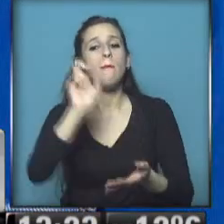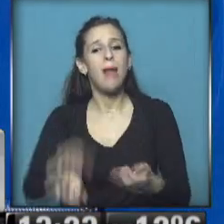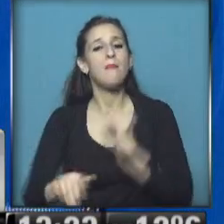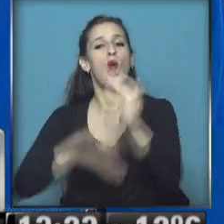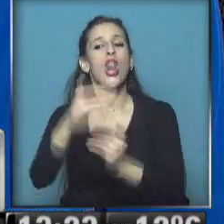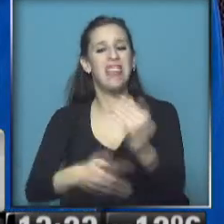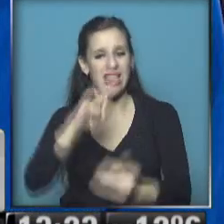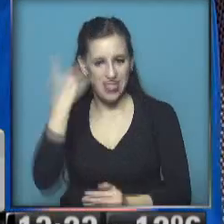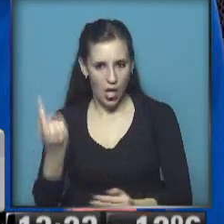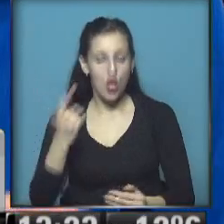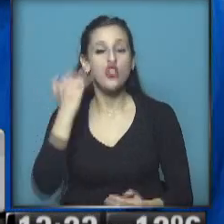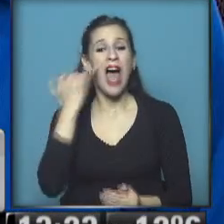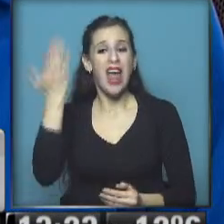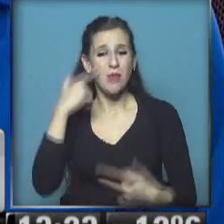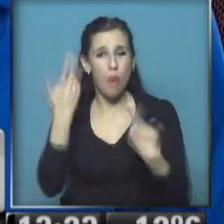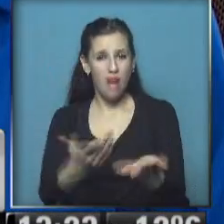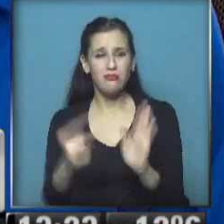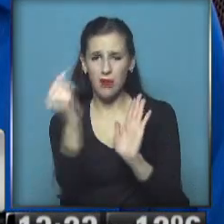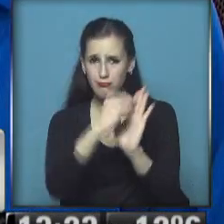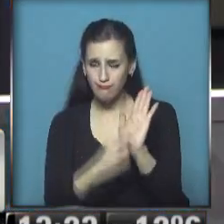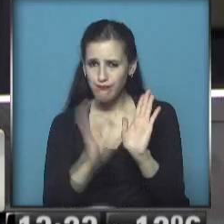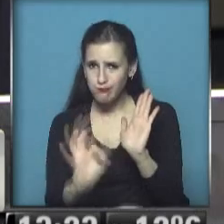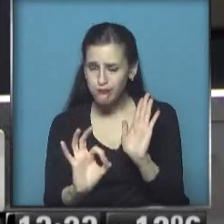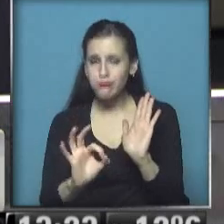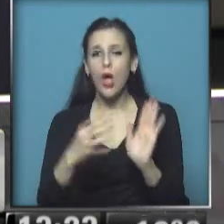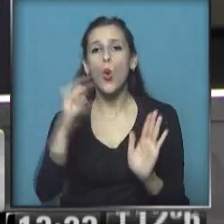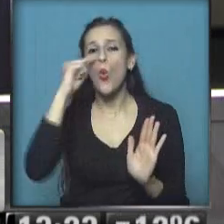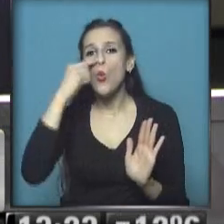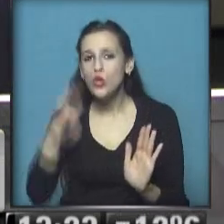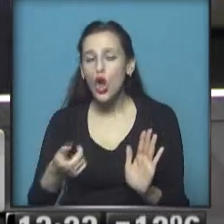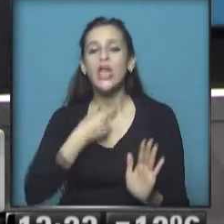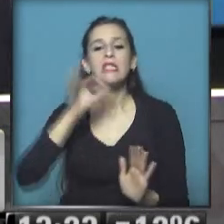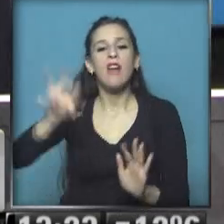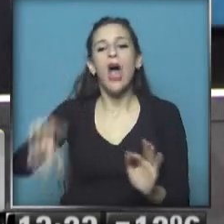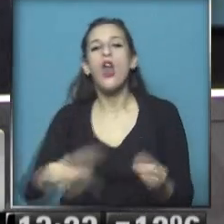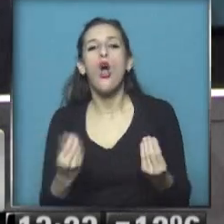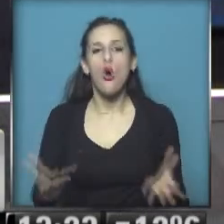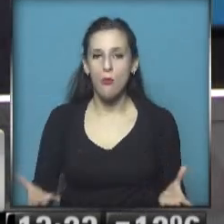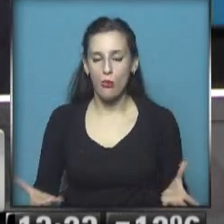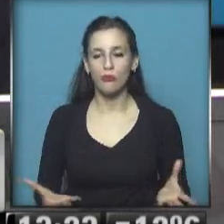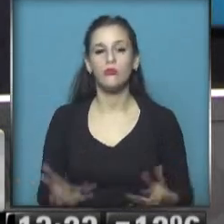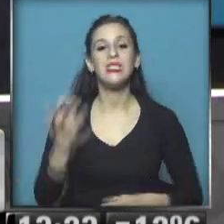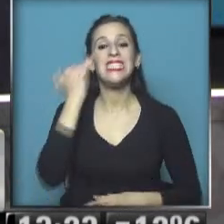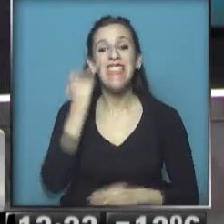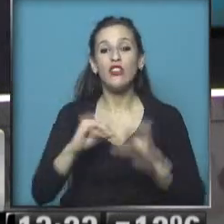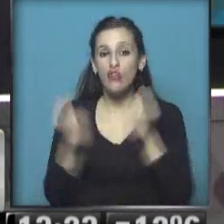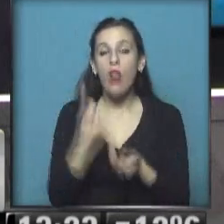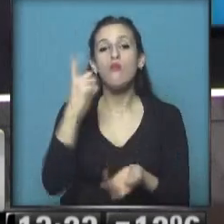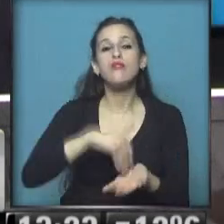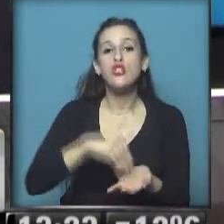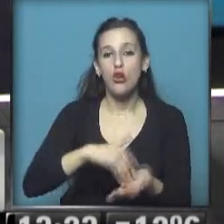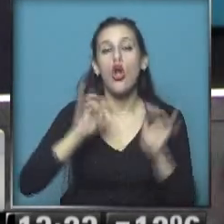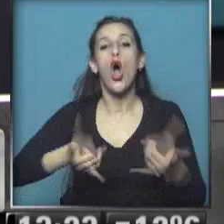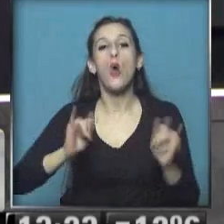presentó el formulario en el mes de junio quiere saber cómo está toda efectivamente sin duda ya hay casi un millón de jóvenes que están cobrando